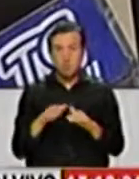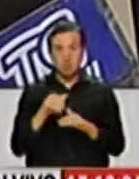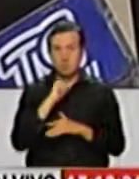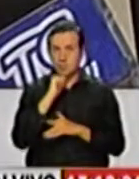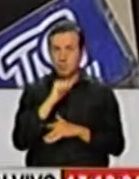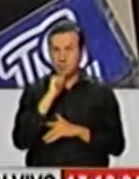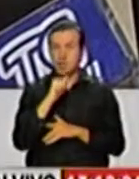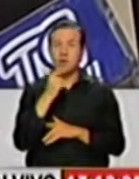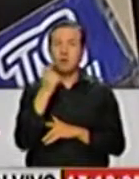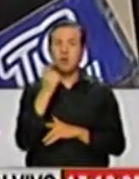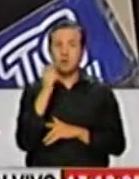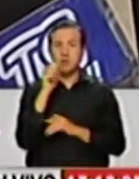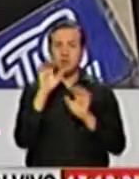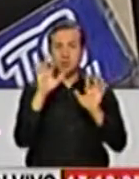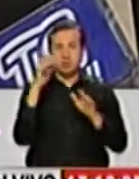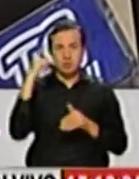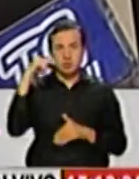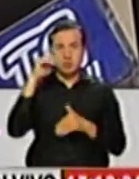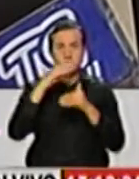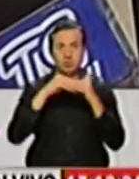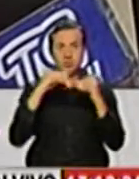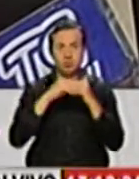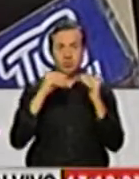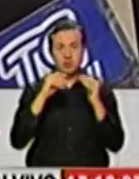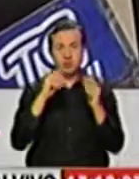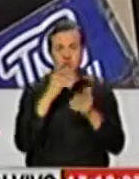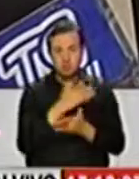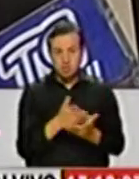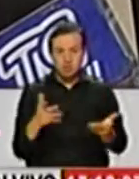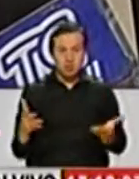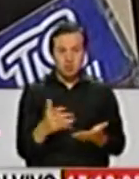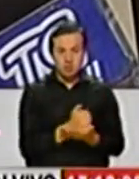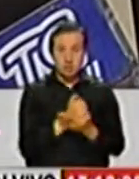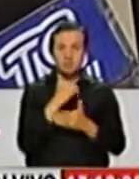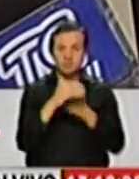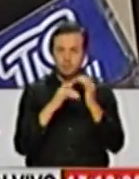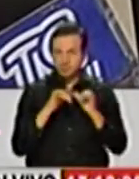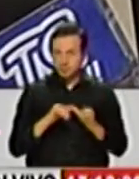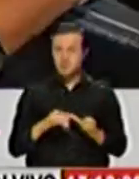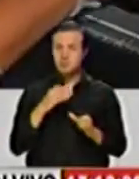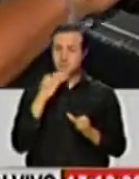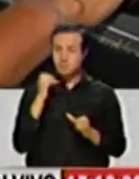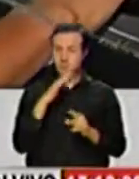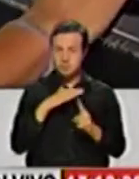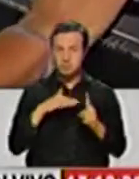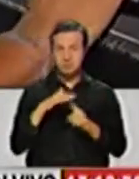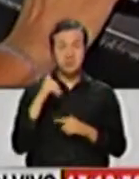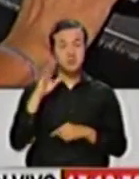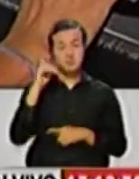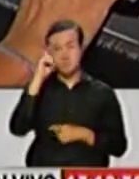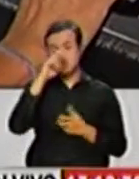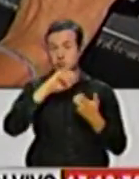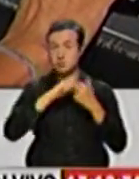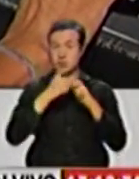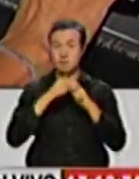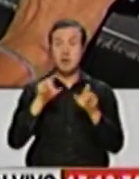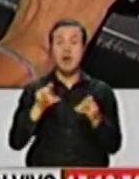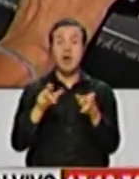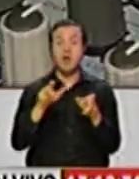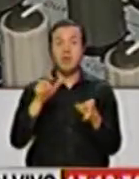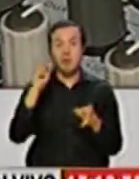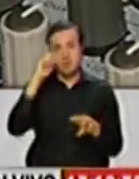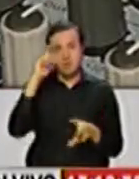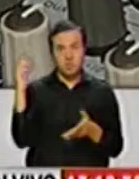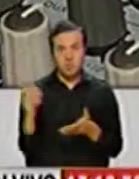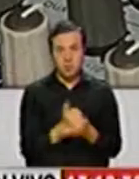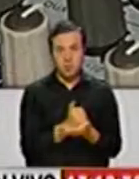una cuenta por cobrar de $10 millones de las mismas incautadas. Seguimos avanzando para mejorar la situación. La situación más complicada la tienen las radios incautadas,